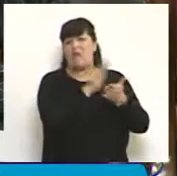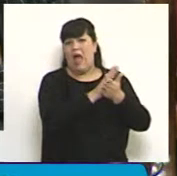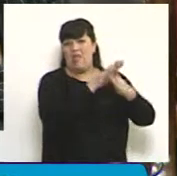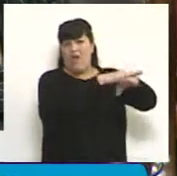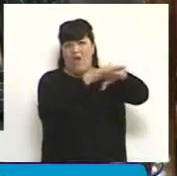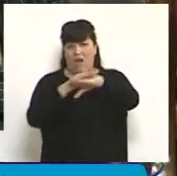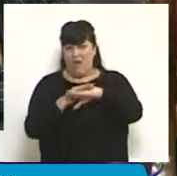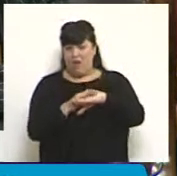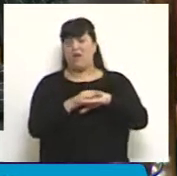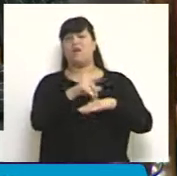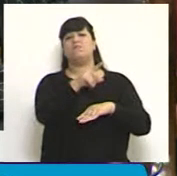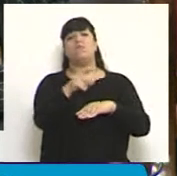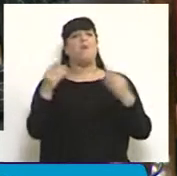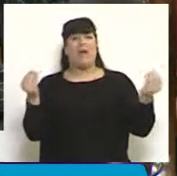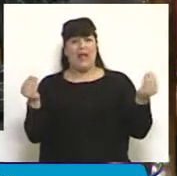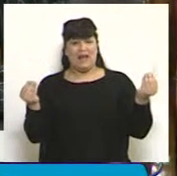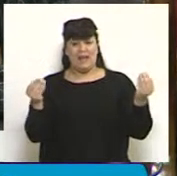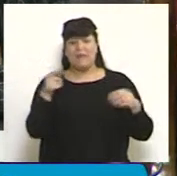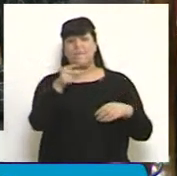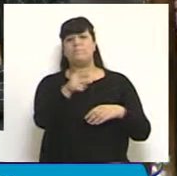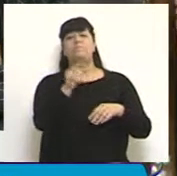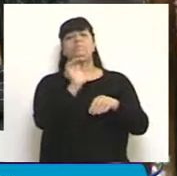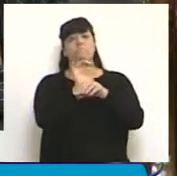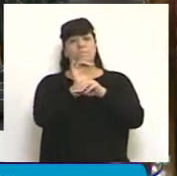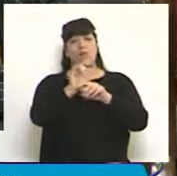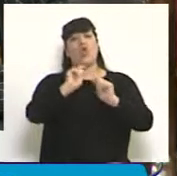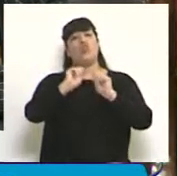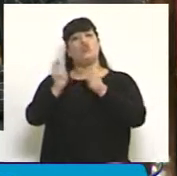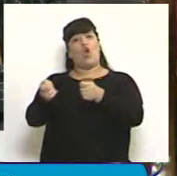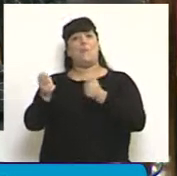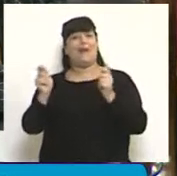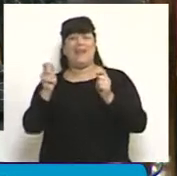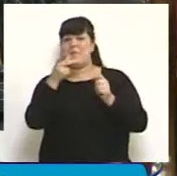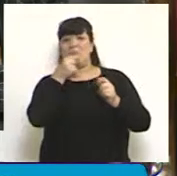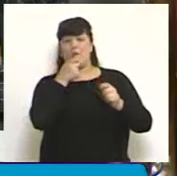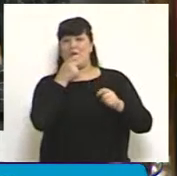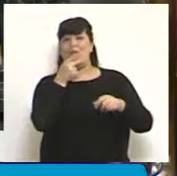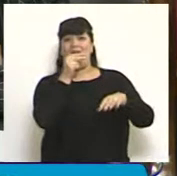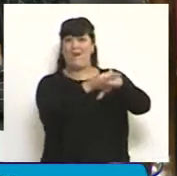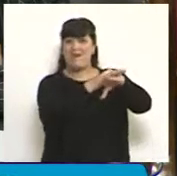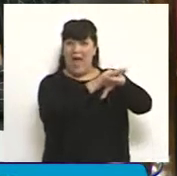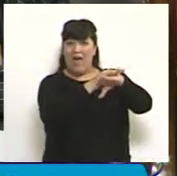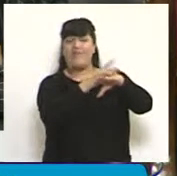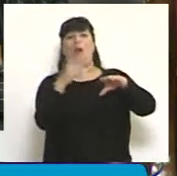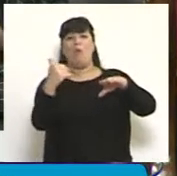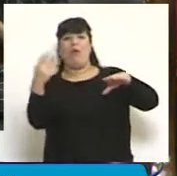se dice que se utiliza la subrogancia para cubrir una vacante que podría ser una